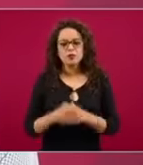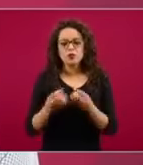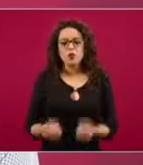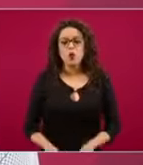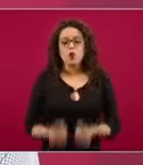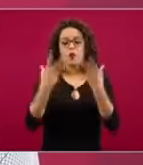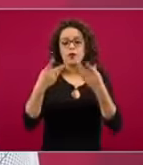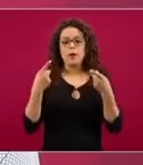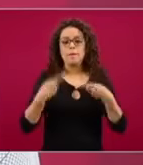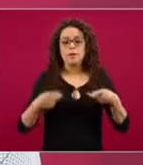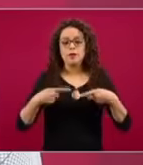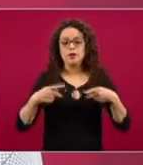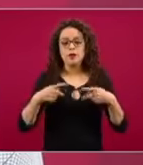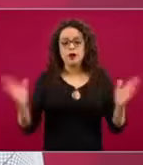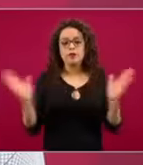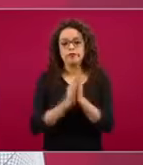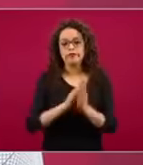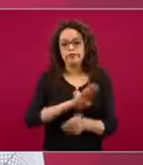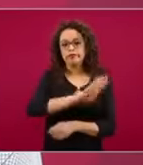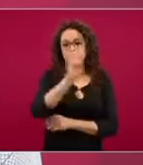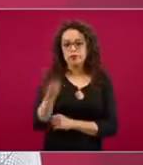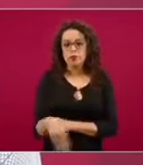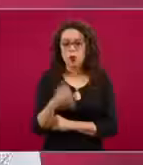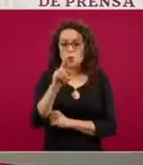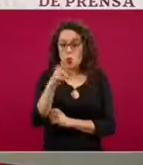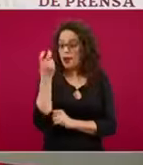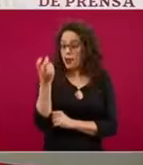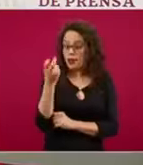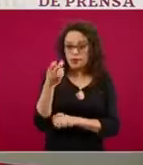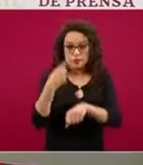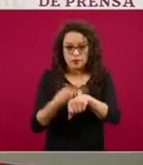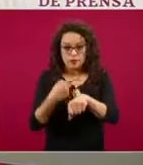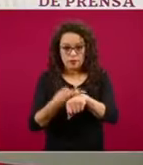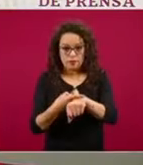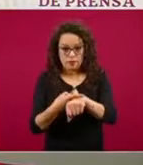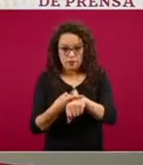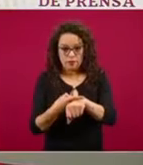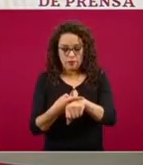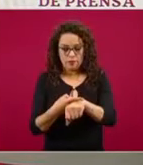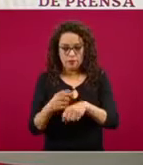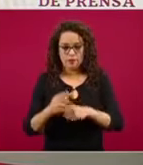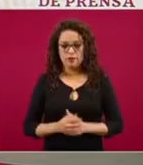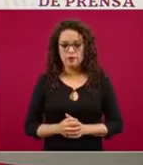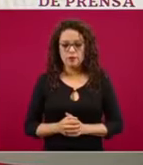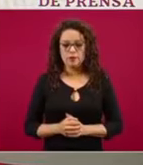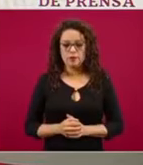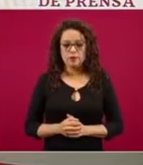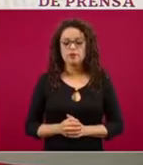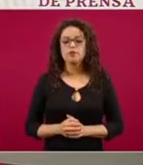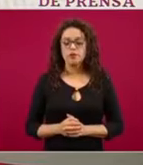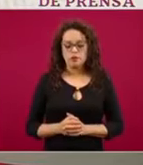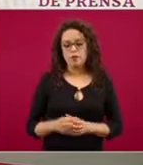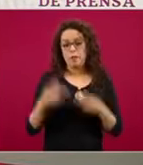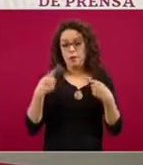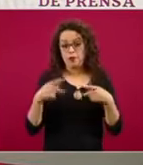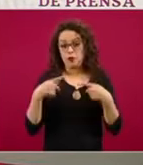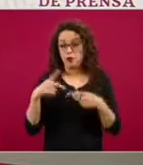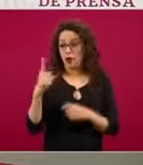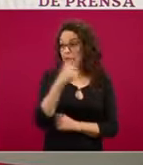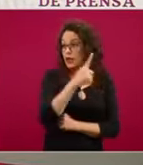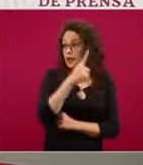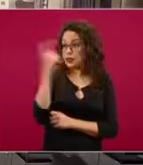de personas que fallecen de la enfermedad de la cual están padeciendo. Es decir, de 100 personas que en un